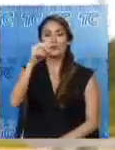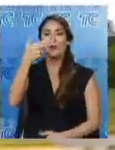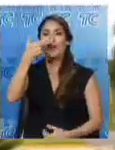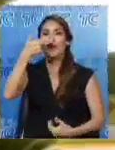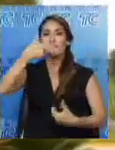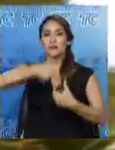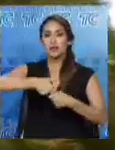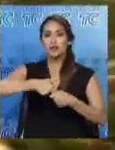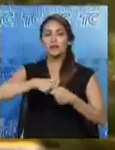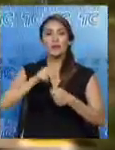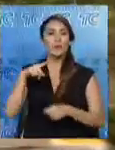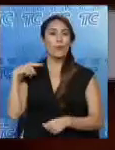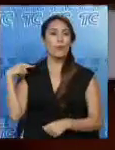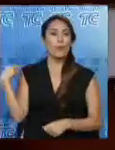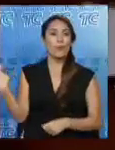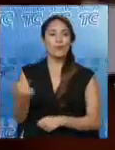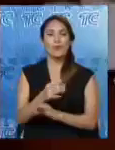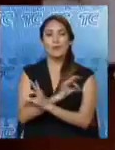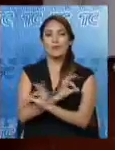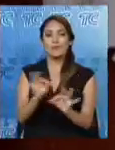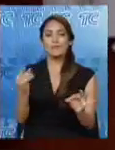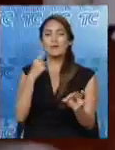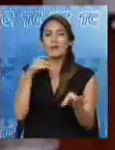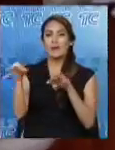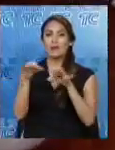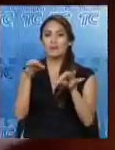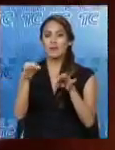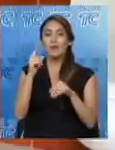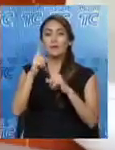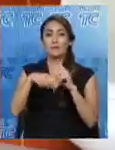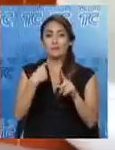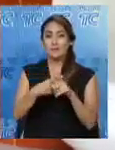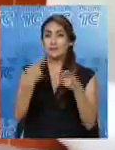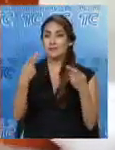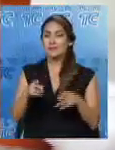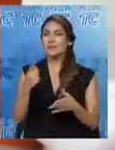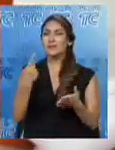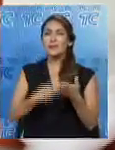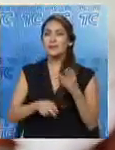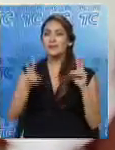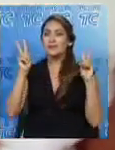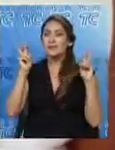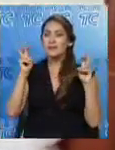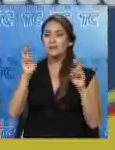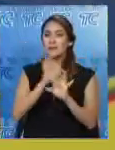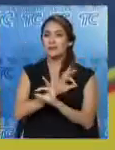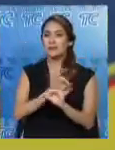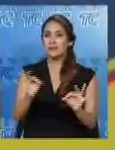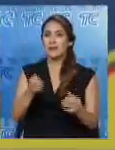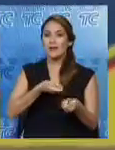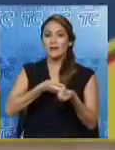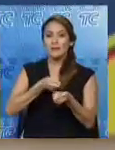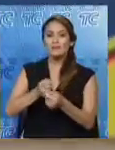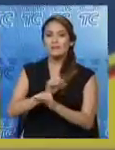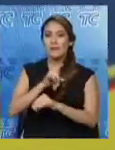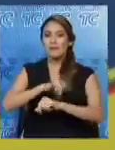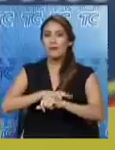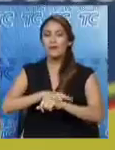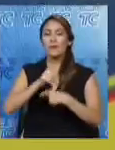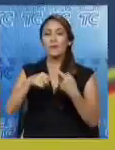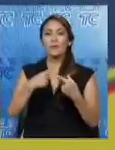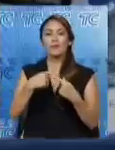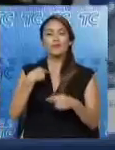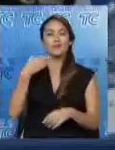que existen en el país, así como se efectuará el control de las mismas para precautelar y garantizar la limpieza de los baños